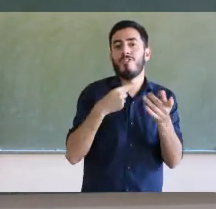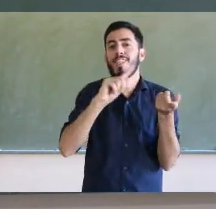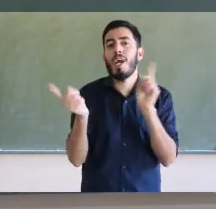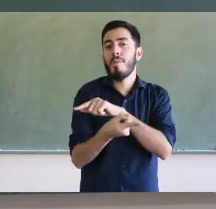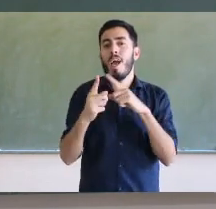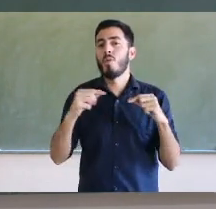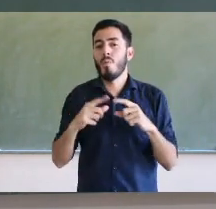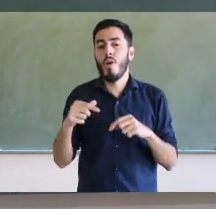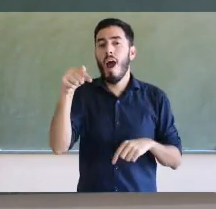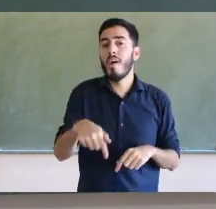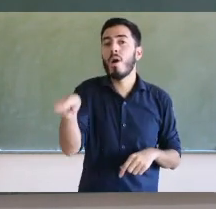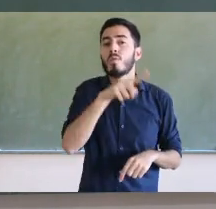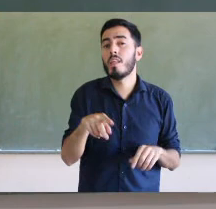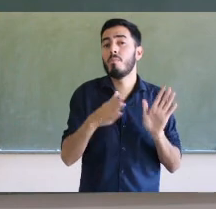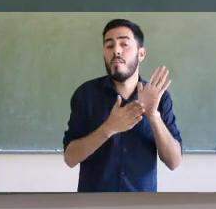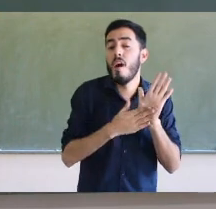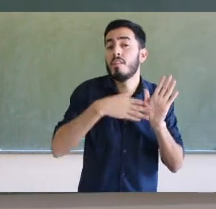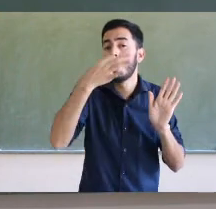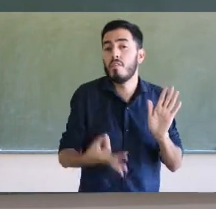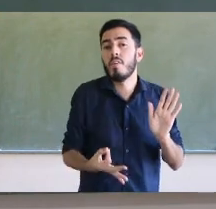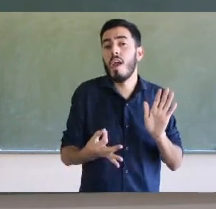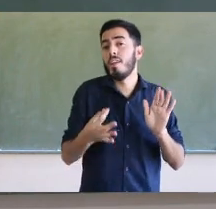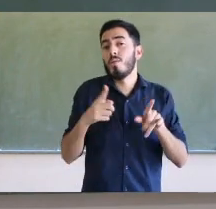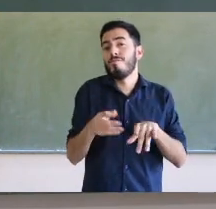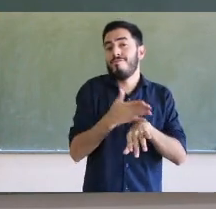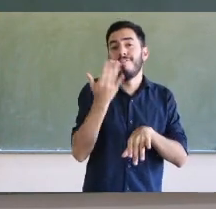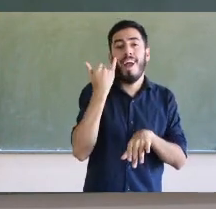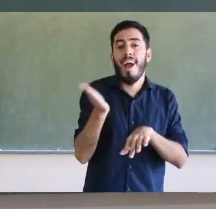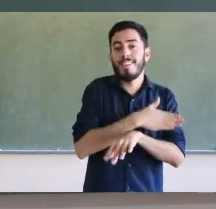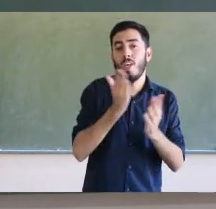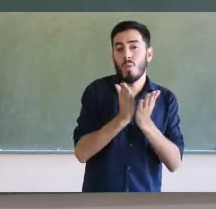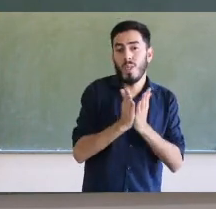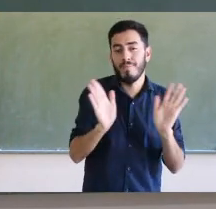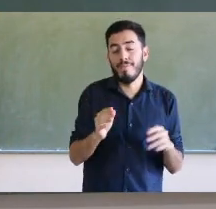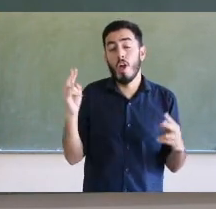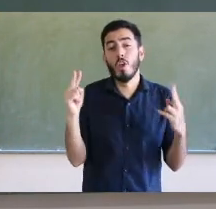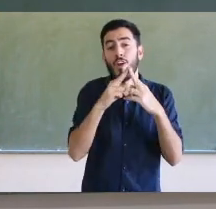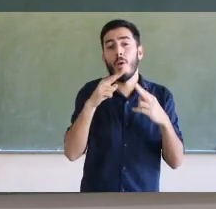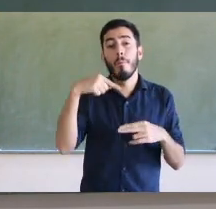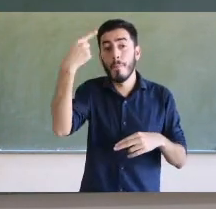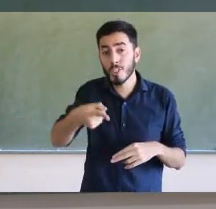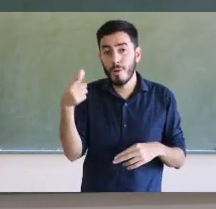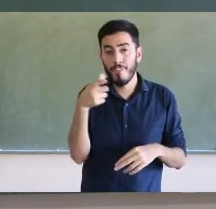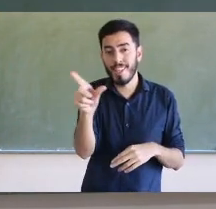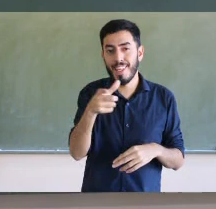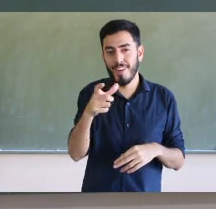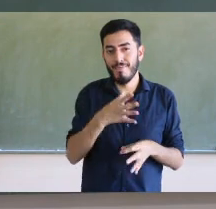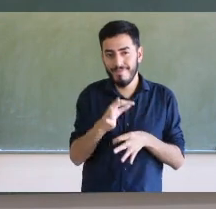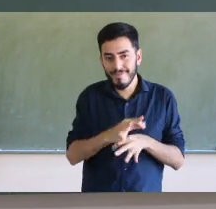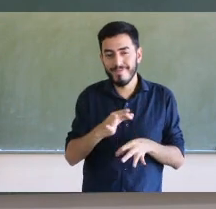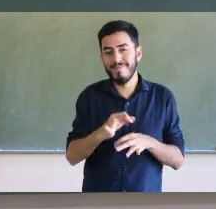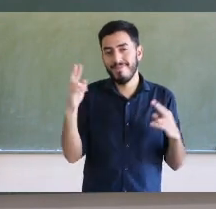ustedes les queda verificar la siguiente ecuación como ya hemos estudiado anteriormente. Nos vemos el próximo videotutorial.